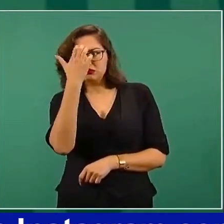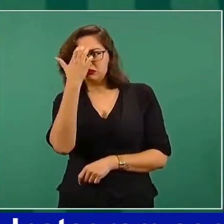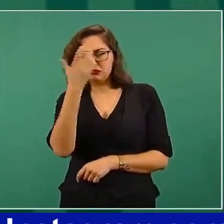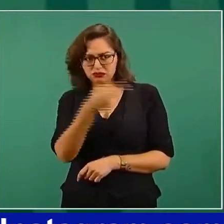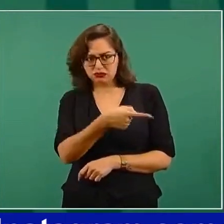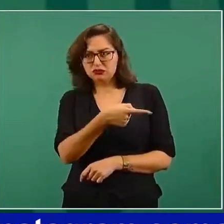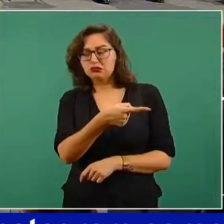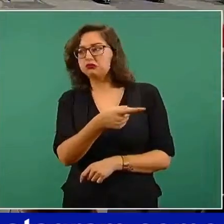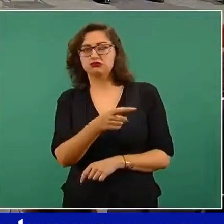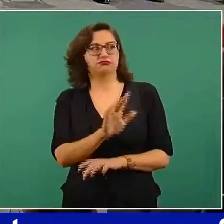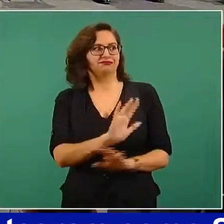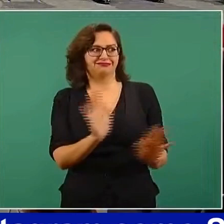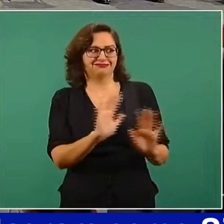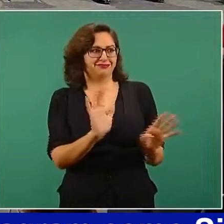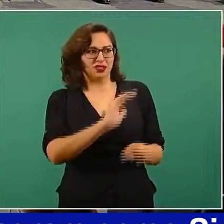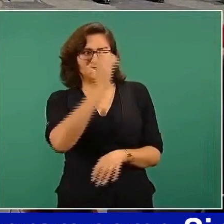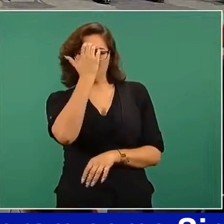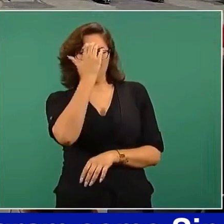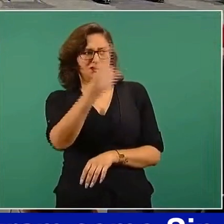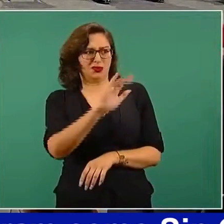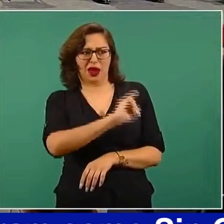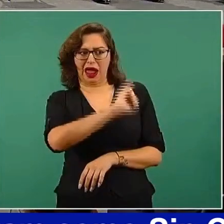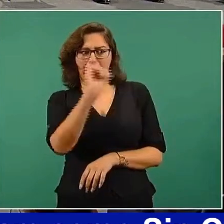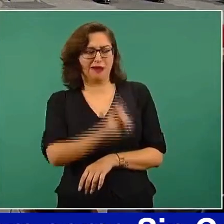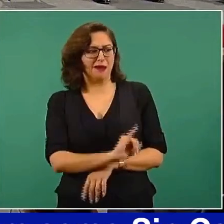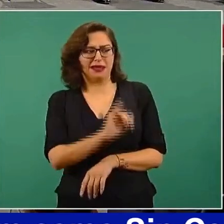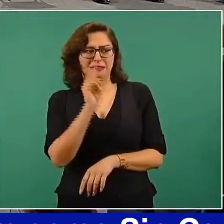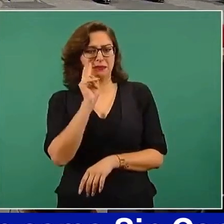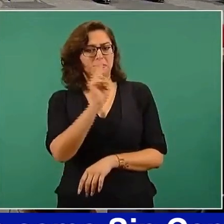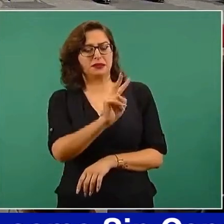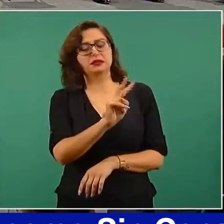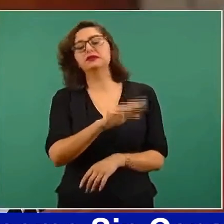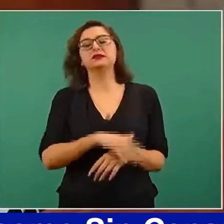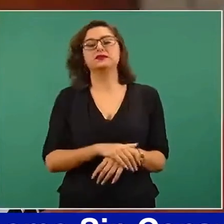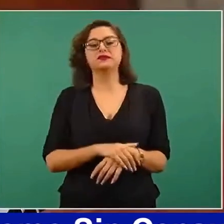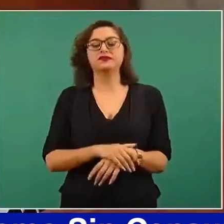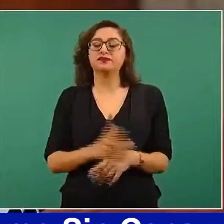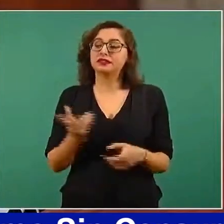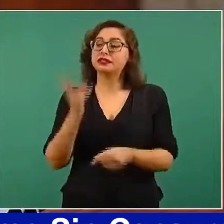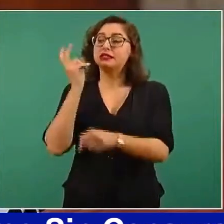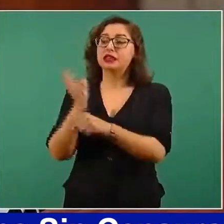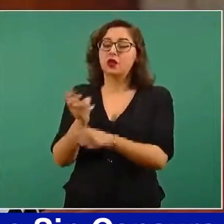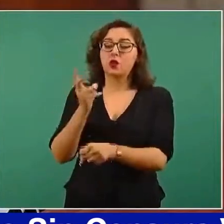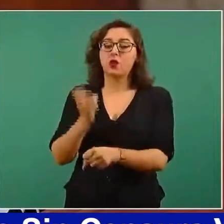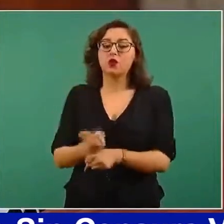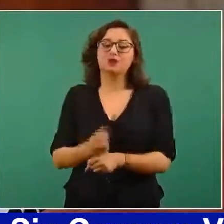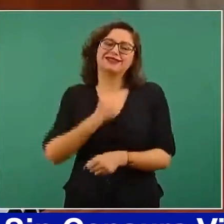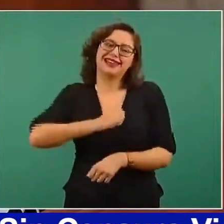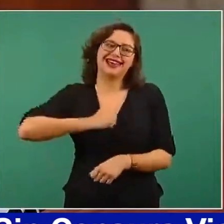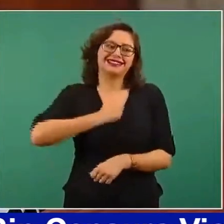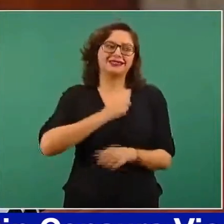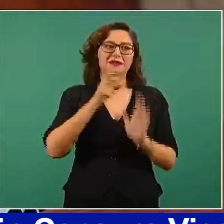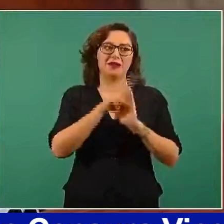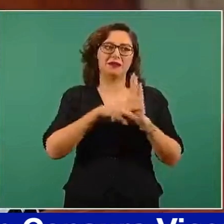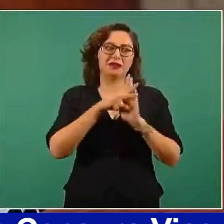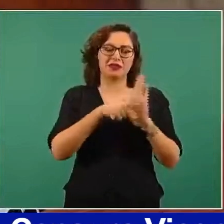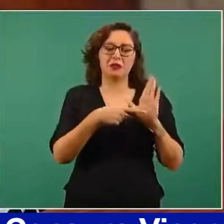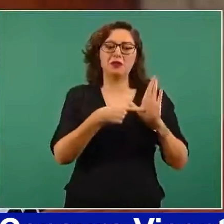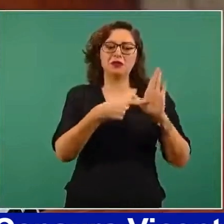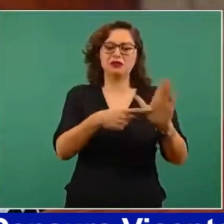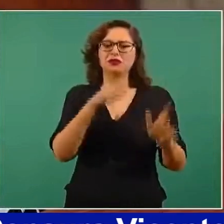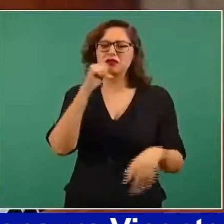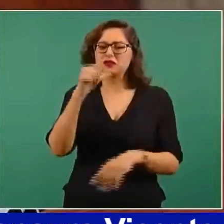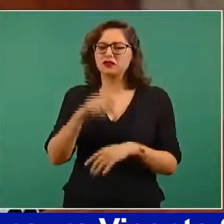vida. Lo segundo que dice, y lástima que no se pasó todo, es que ella le dice, ¿y qué